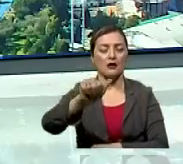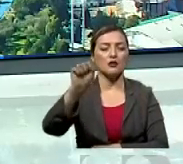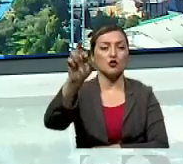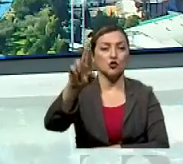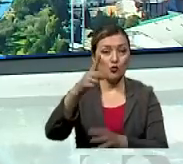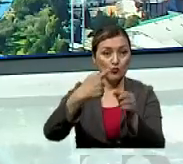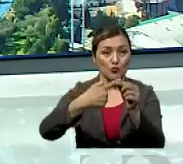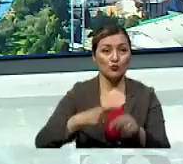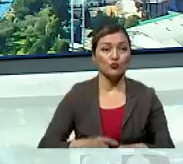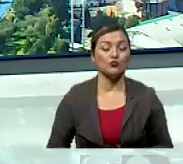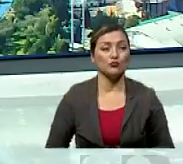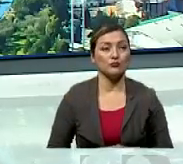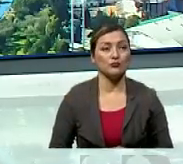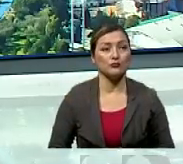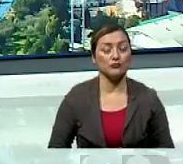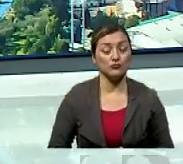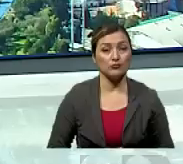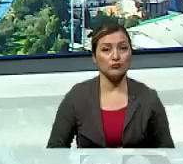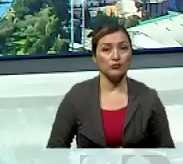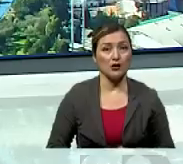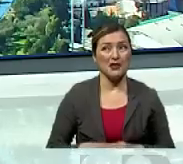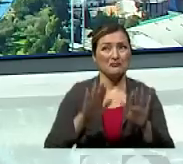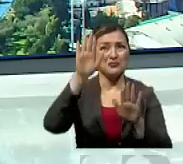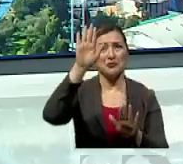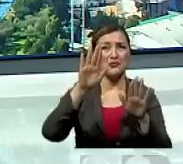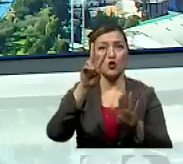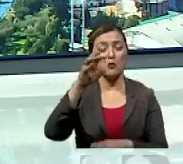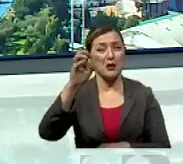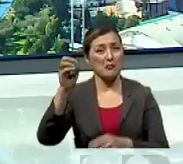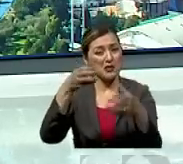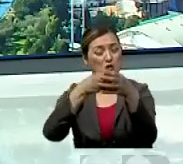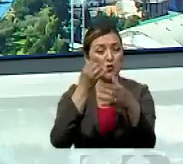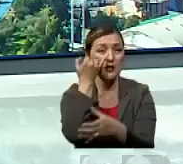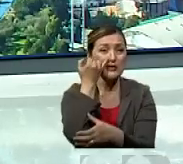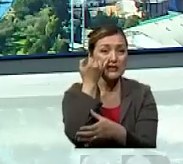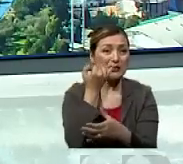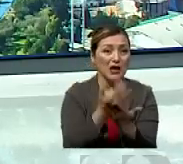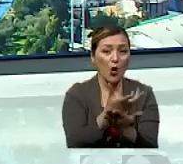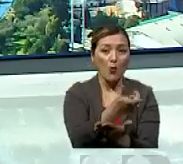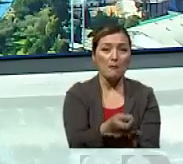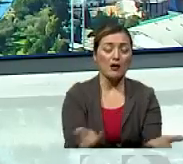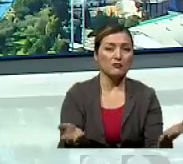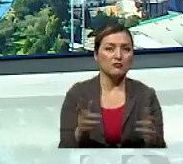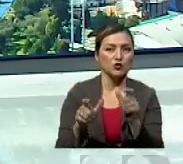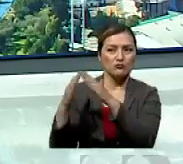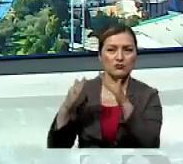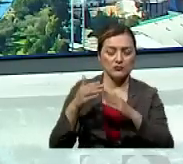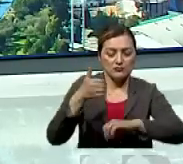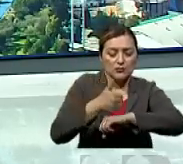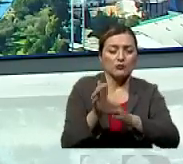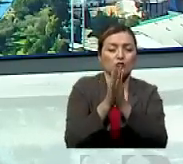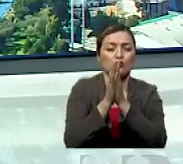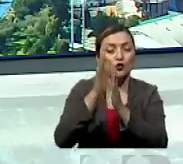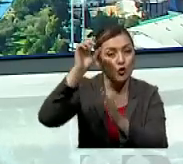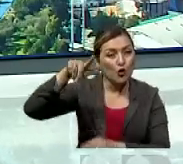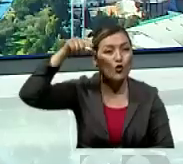de Quito, que subastó inmobiliar en 2020 a una asociación indígena. Los moradores y sus autoridades piden